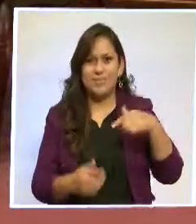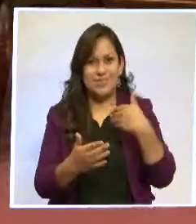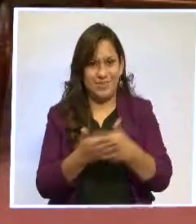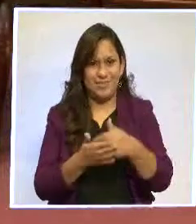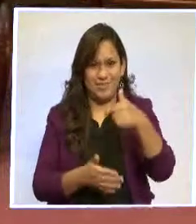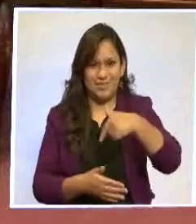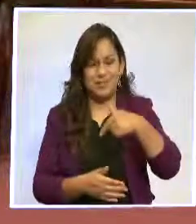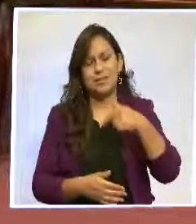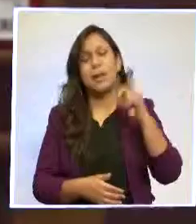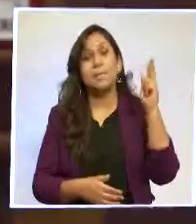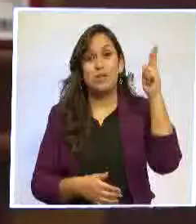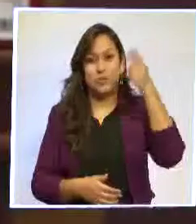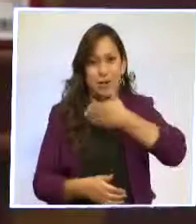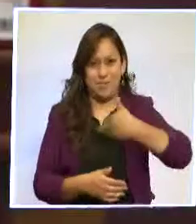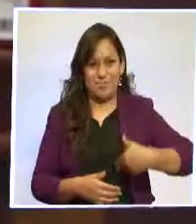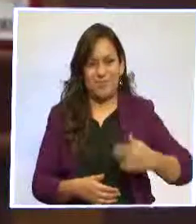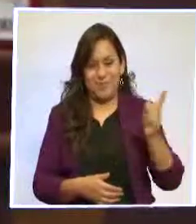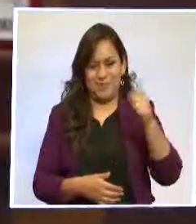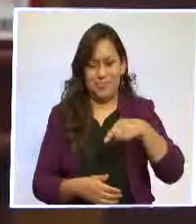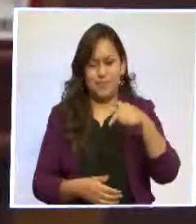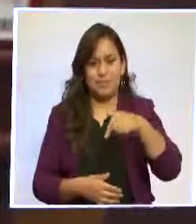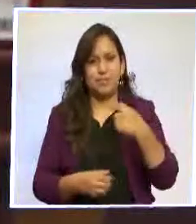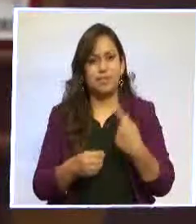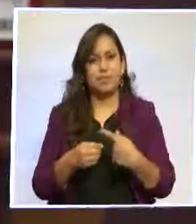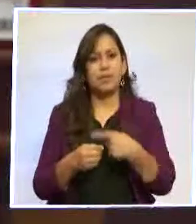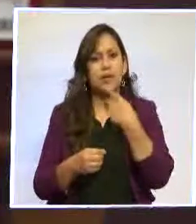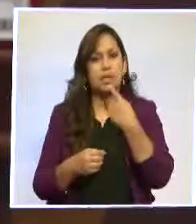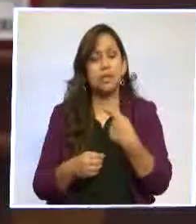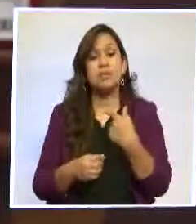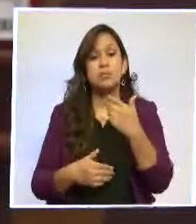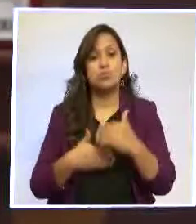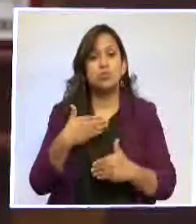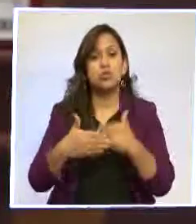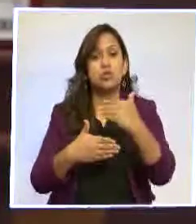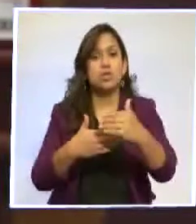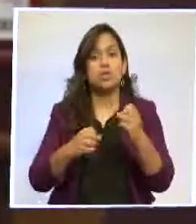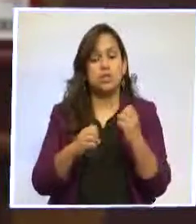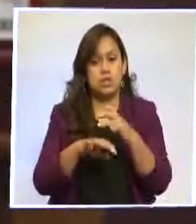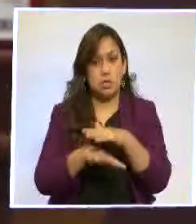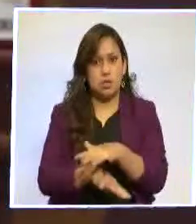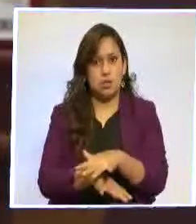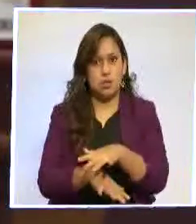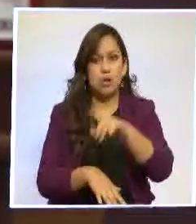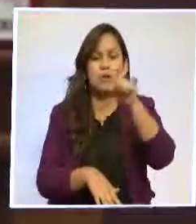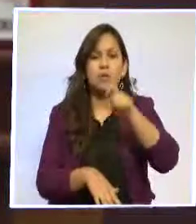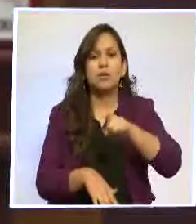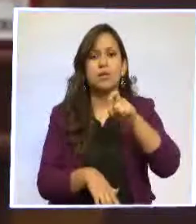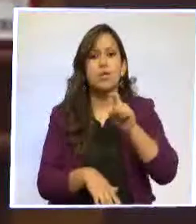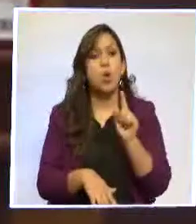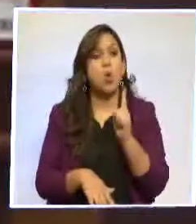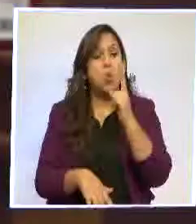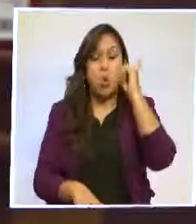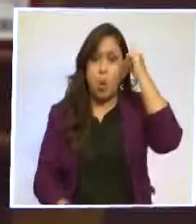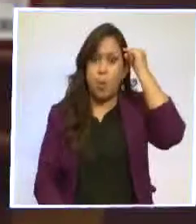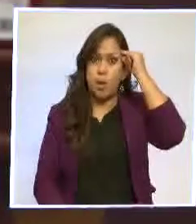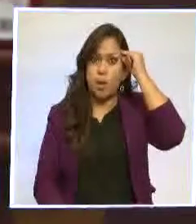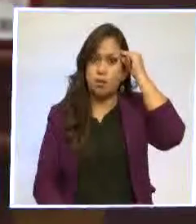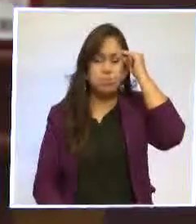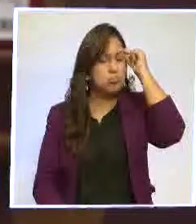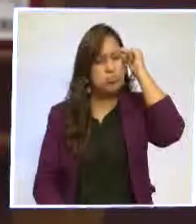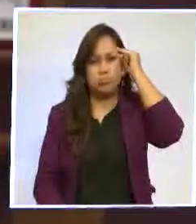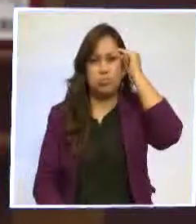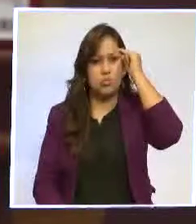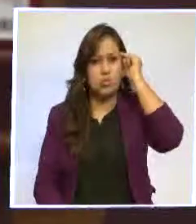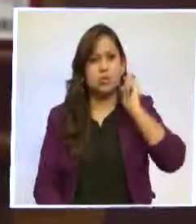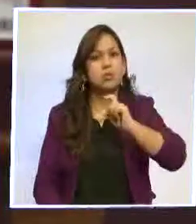una cuestión bastante interesante. Los procesos de integración no solo se realizan por parte de los gobiernos, son los pueblos